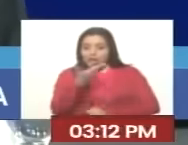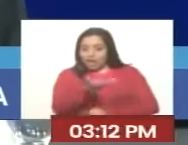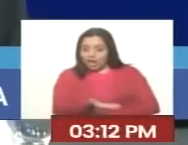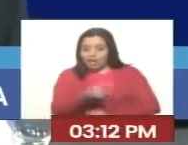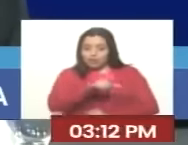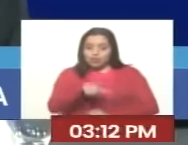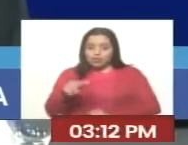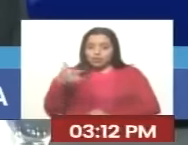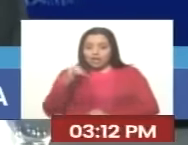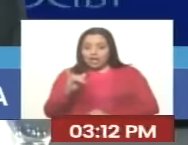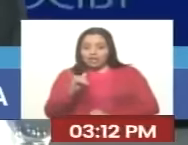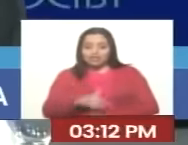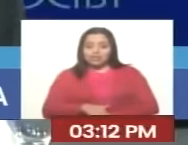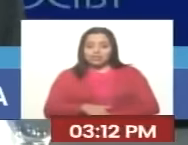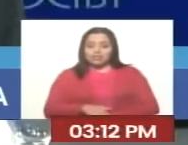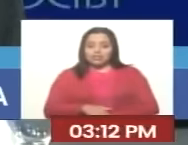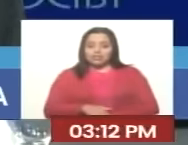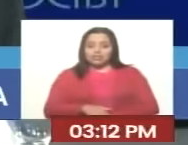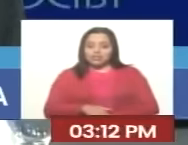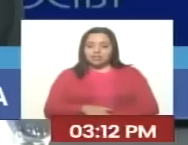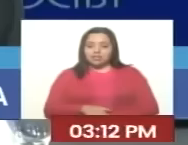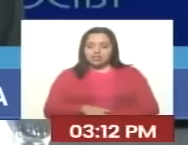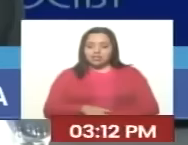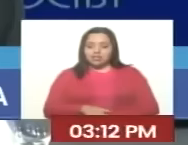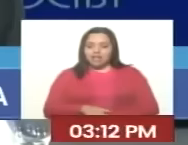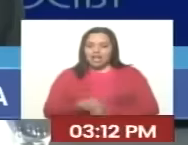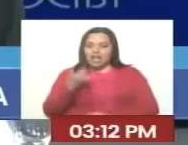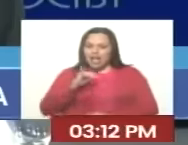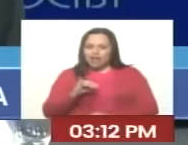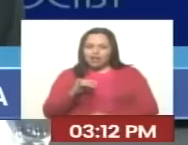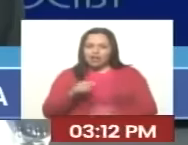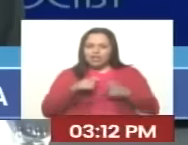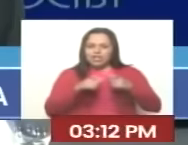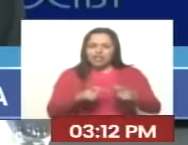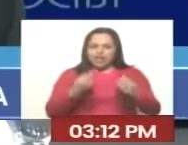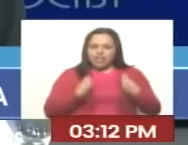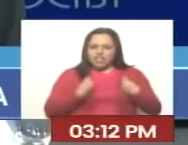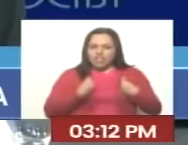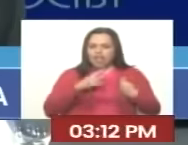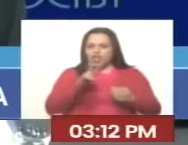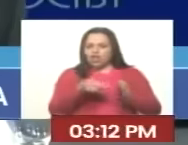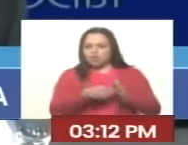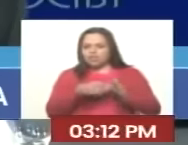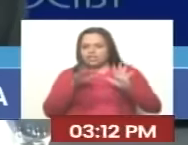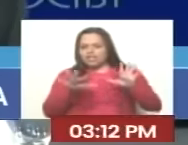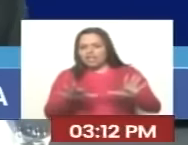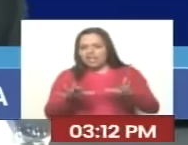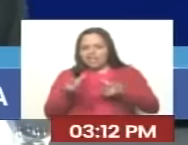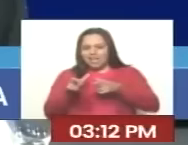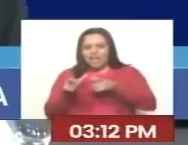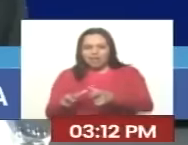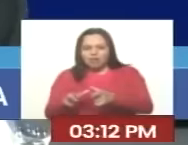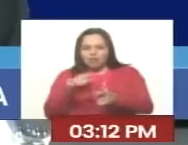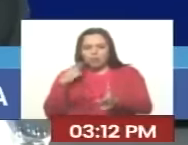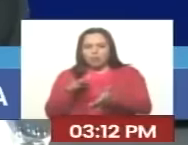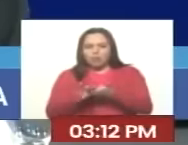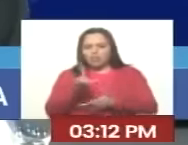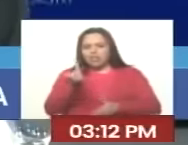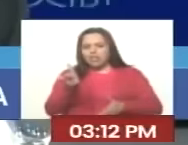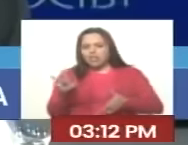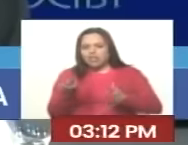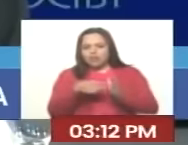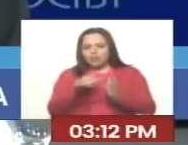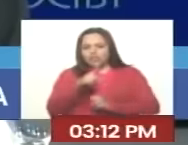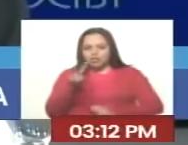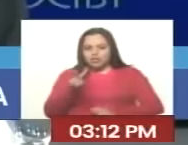público que está en el álbum, fíjate. Sí. Álbum Vida 2010, Álbum Muerte 2012. Luego en el 2013, él con